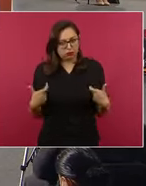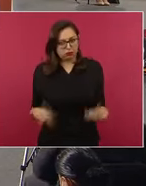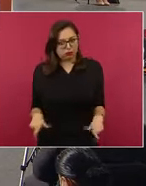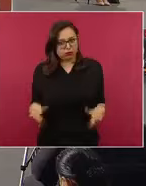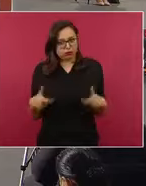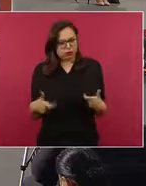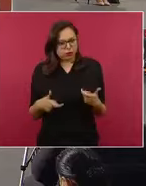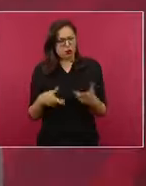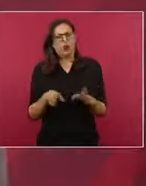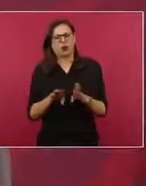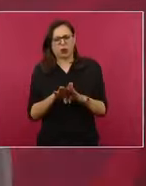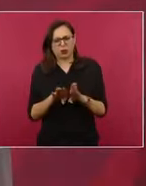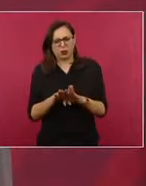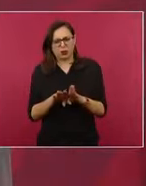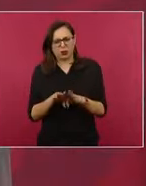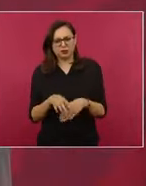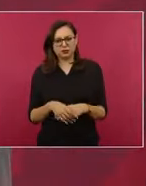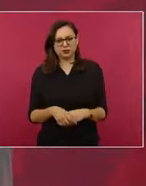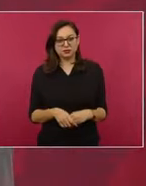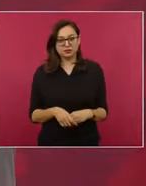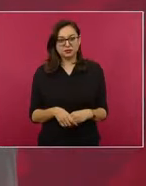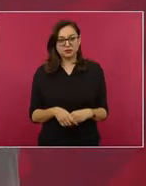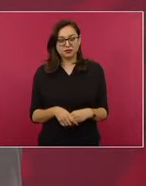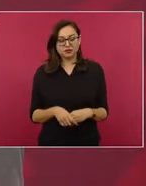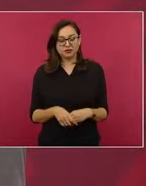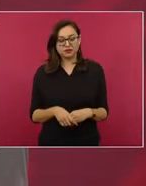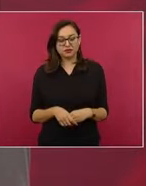y además,